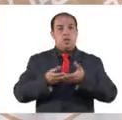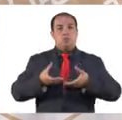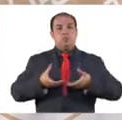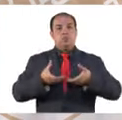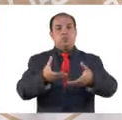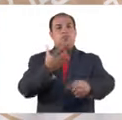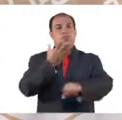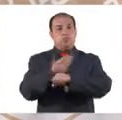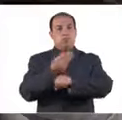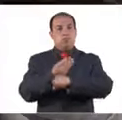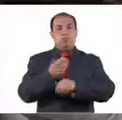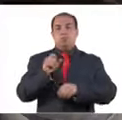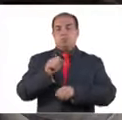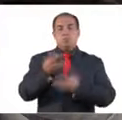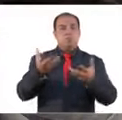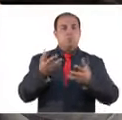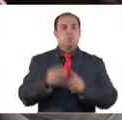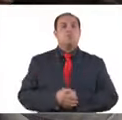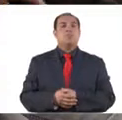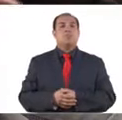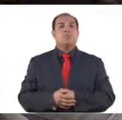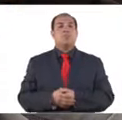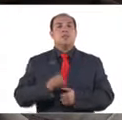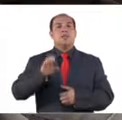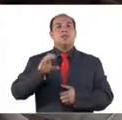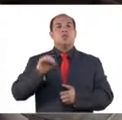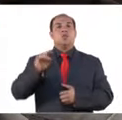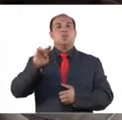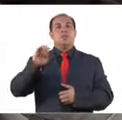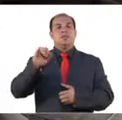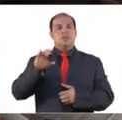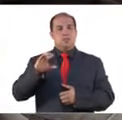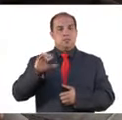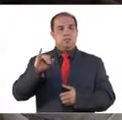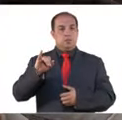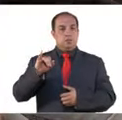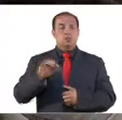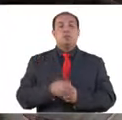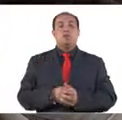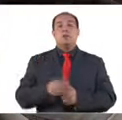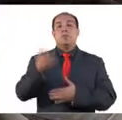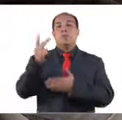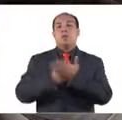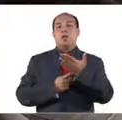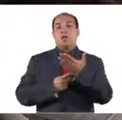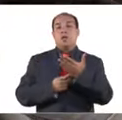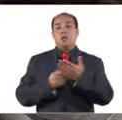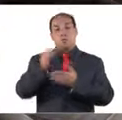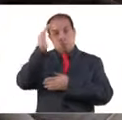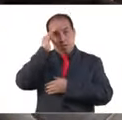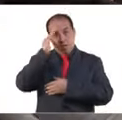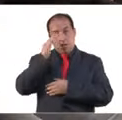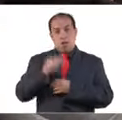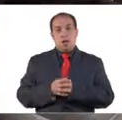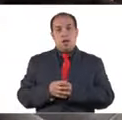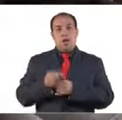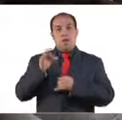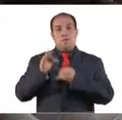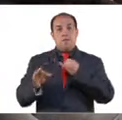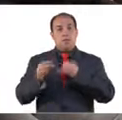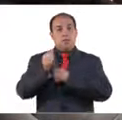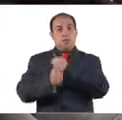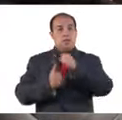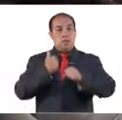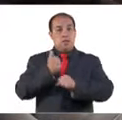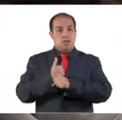hace la Ecobici, el programa era que para fines de año estuviera ya todo